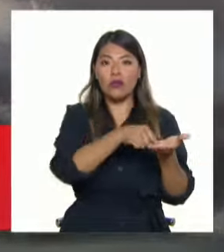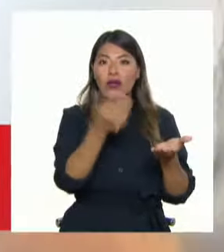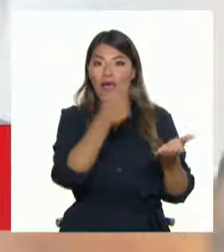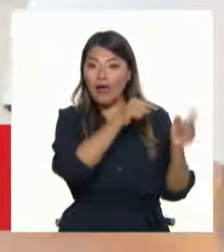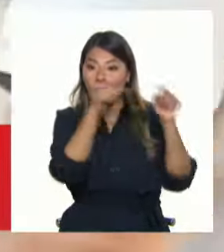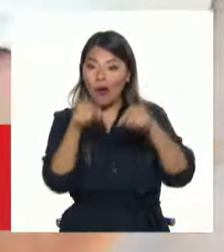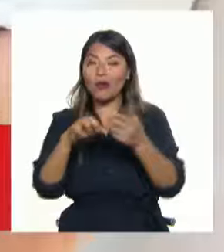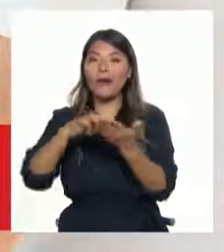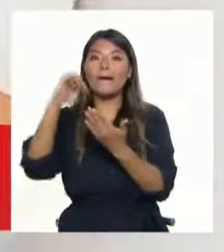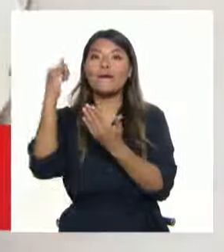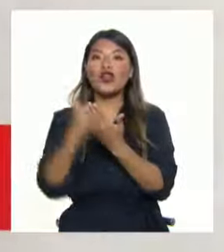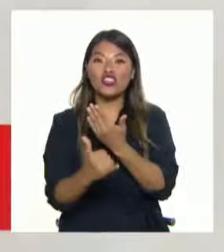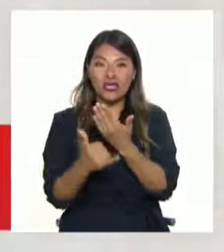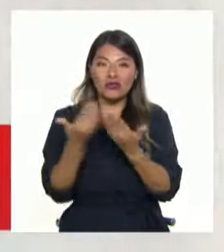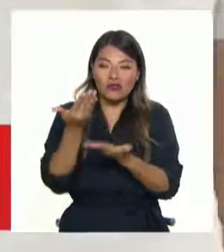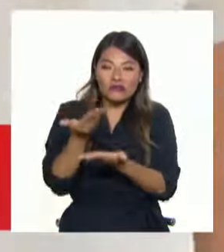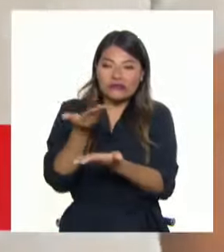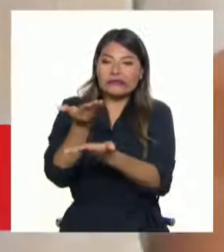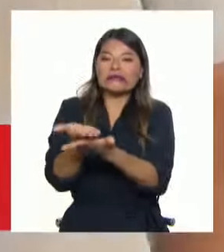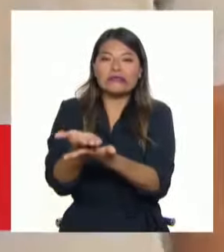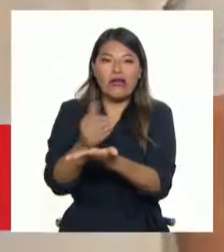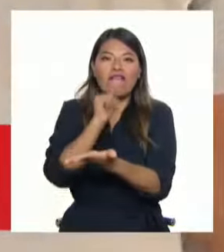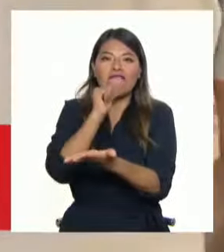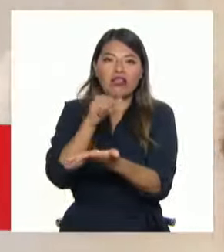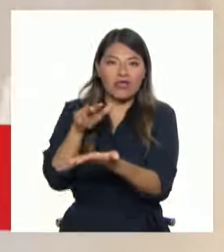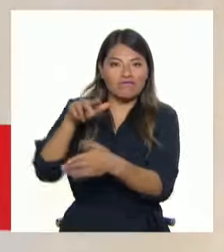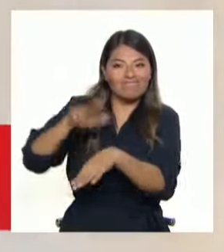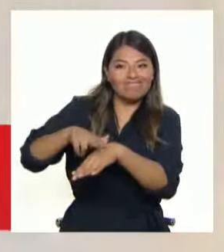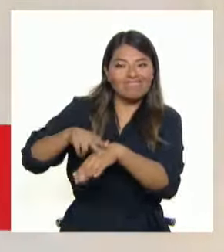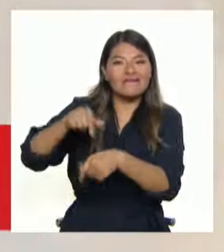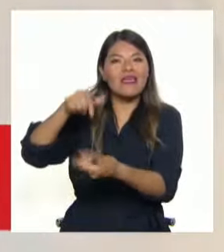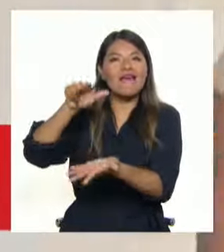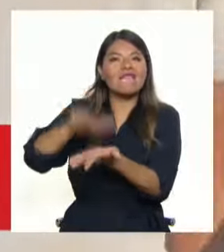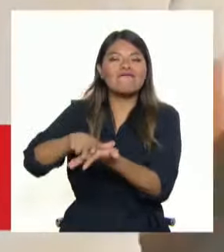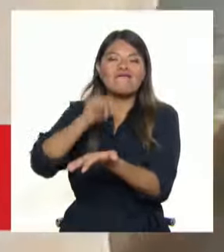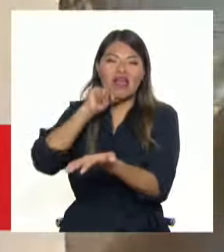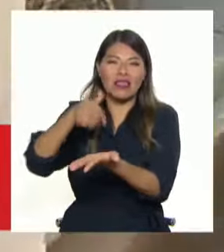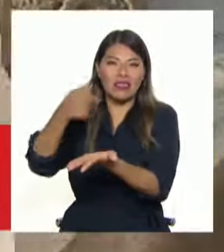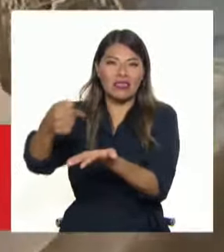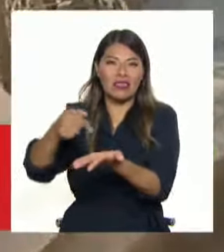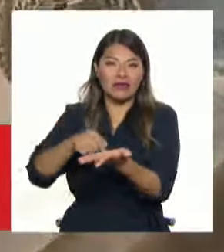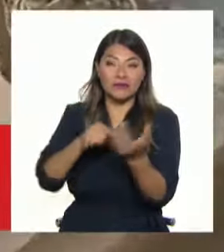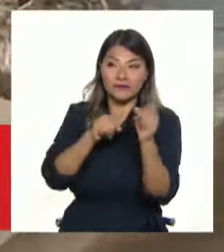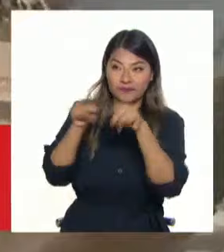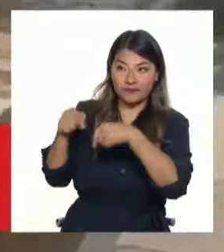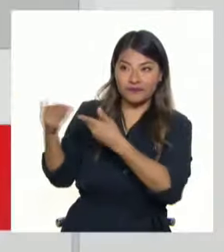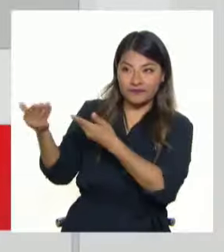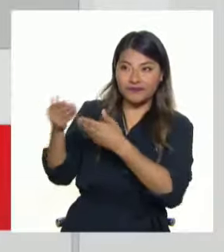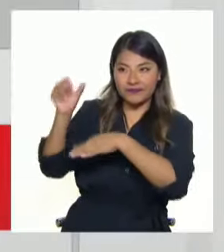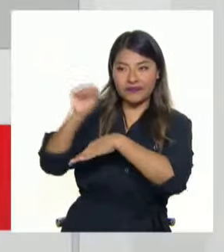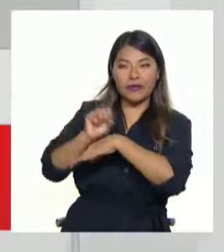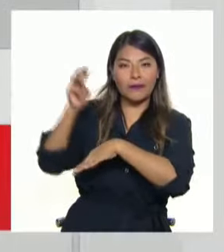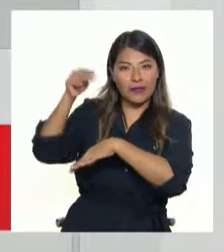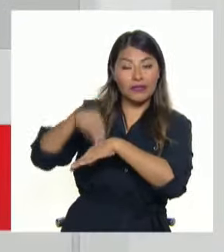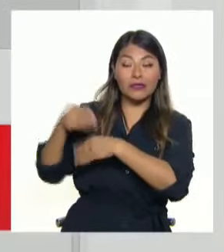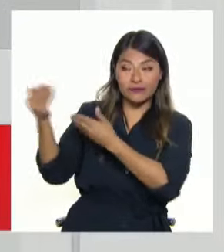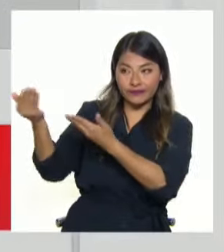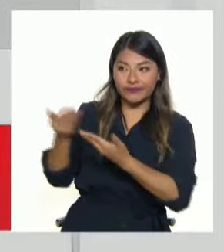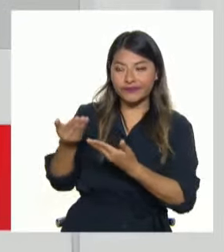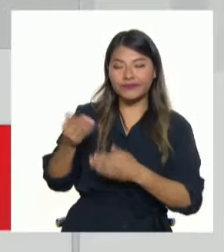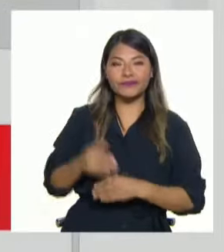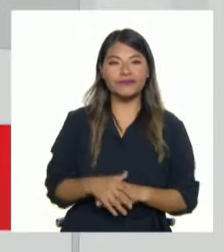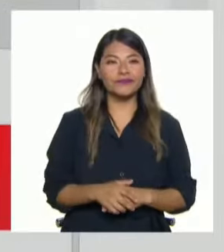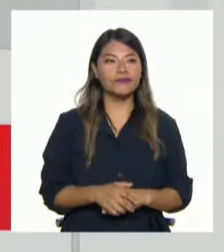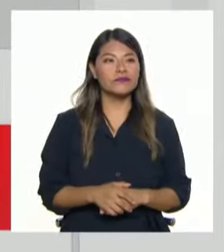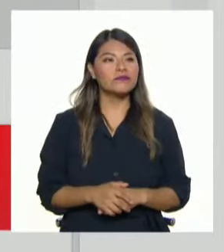ciudadana que está a puertas, pero hasta ahora no se entrega. Es la información que tenemos que compartir desde la región de San Martín, informó Roger Rodríguez. Mi estimado Omar, te escucho.